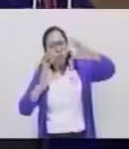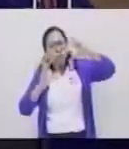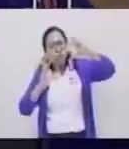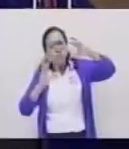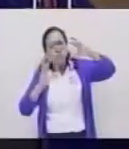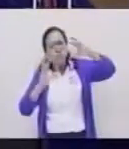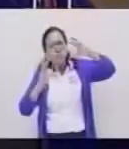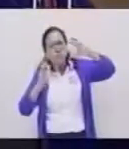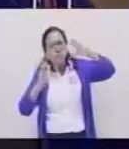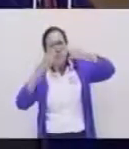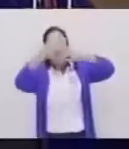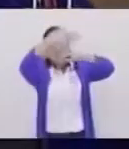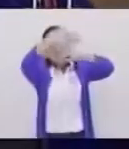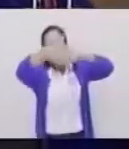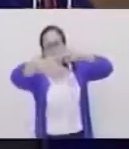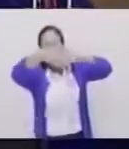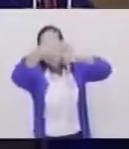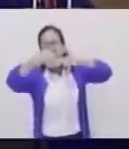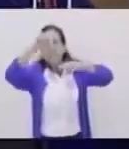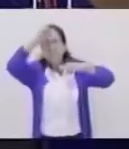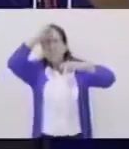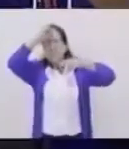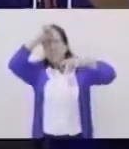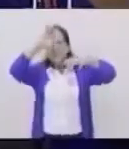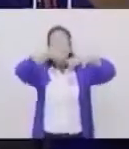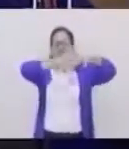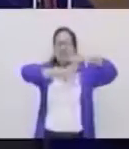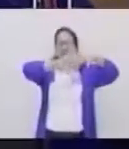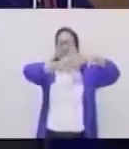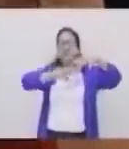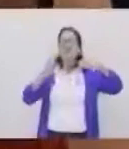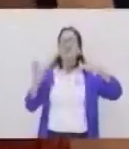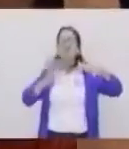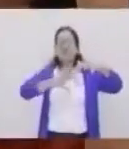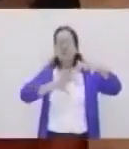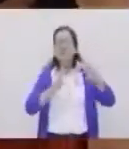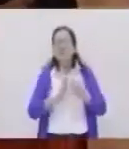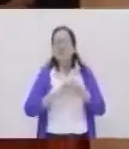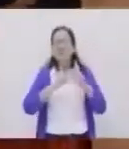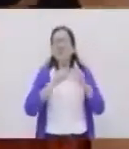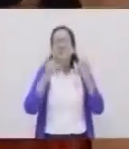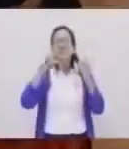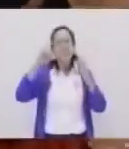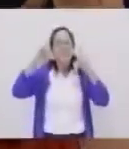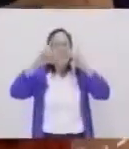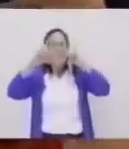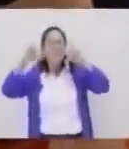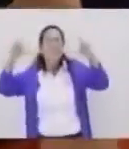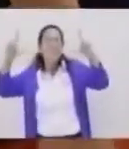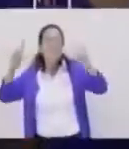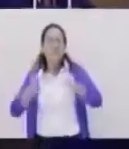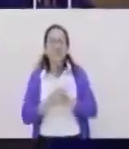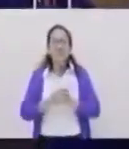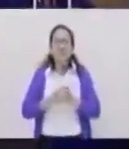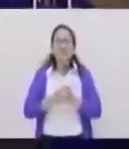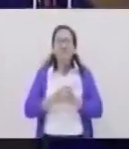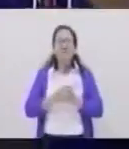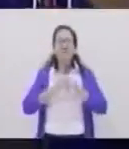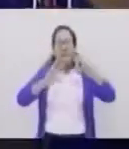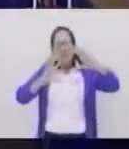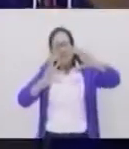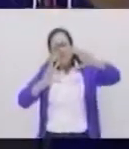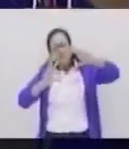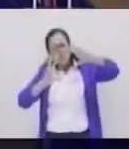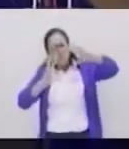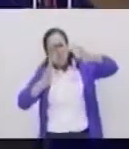un momento gire sobre sí misma alrededor del Sol, y en este lado da lo que es el día, y cuando da la